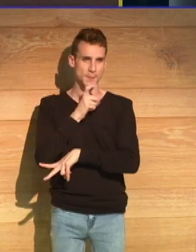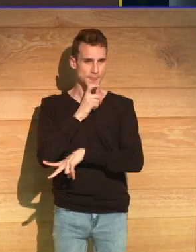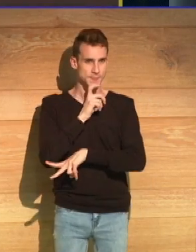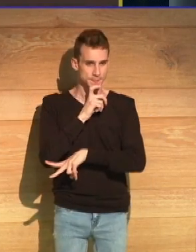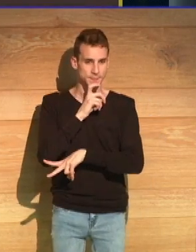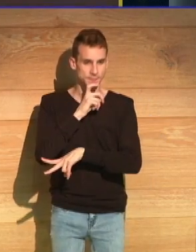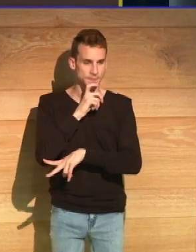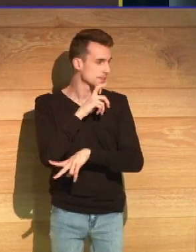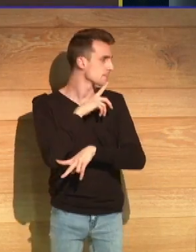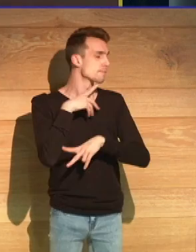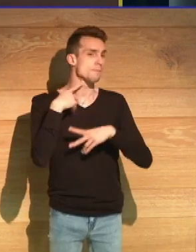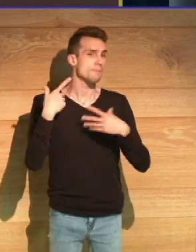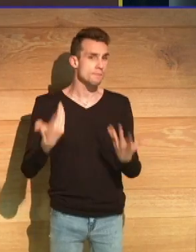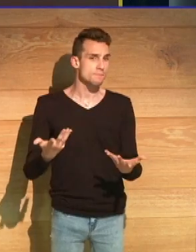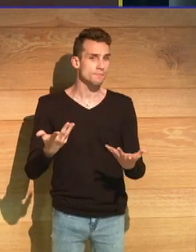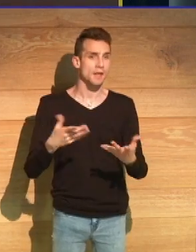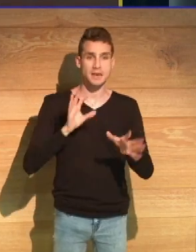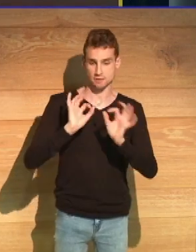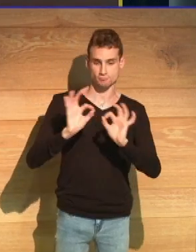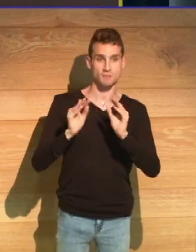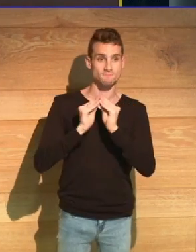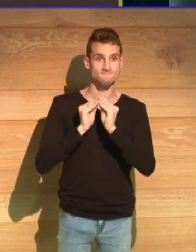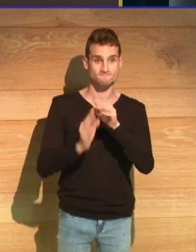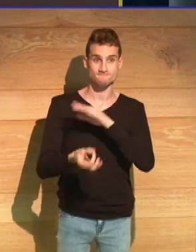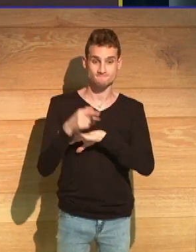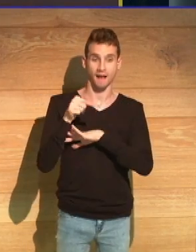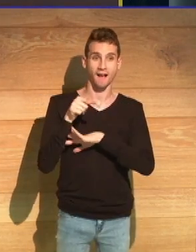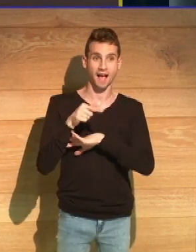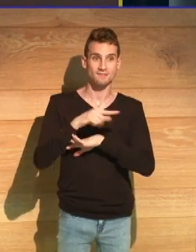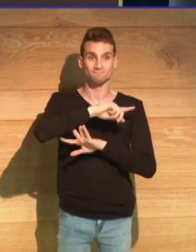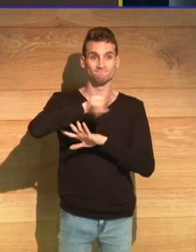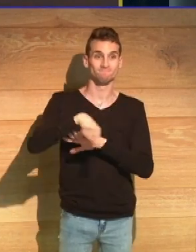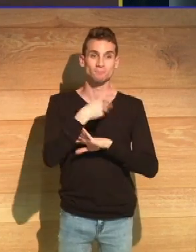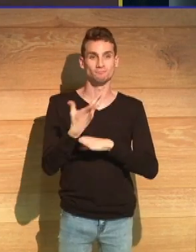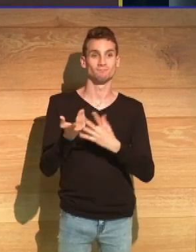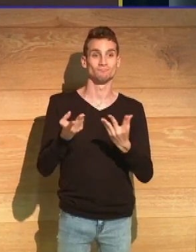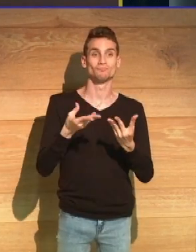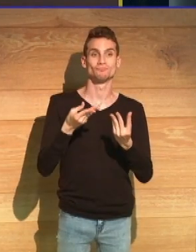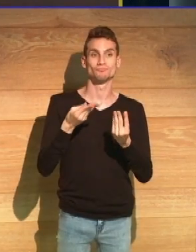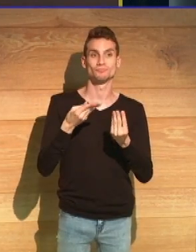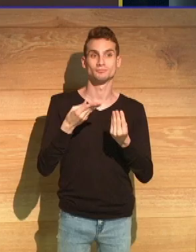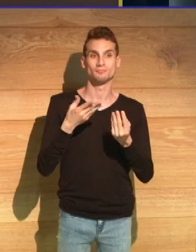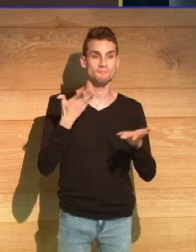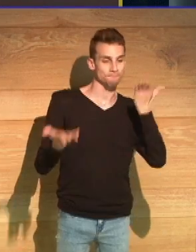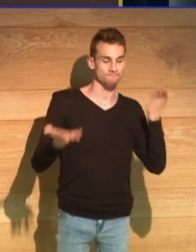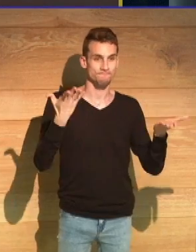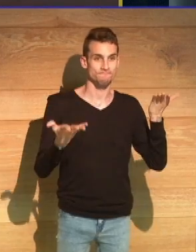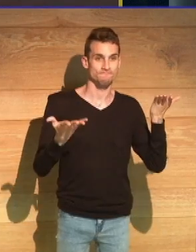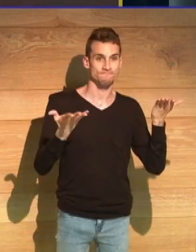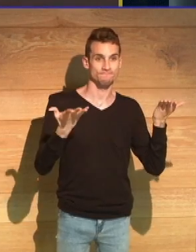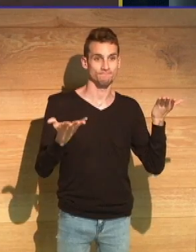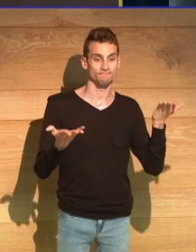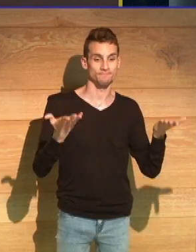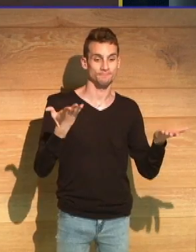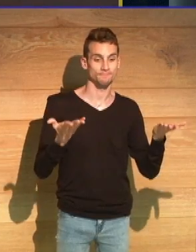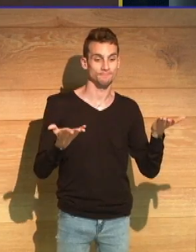entonces, por ejemplo, en la obra estamos jugando con dos versiones, ¿no?